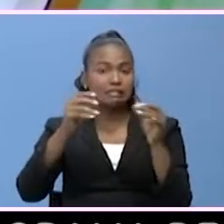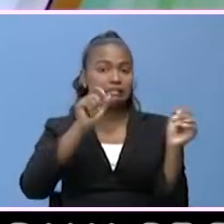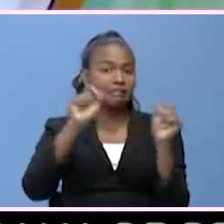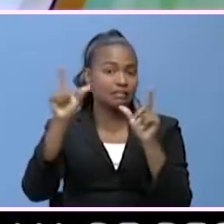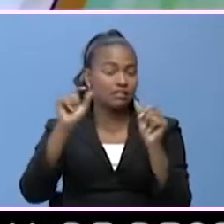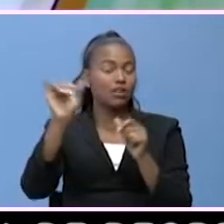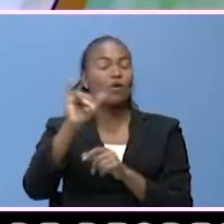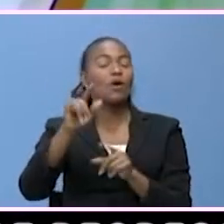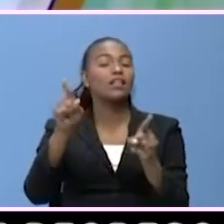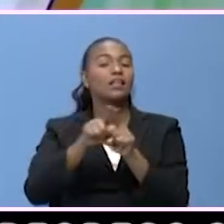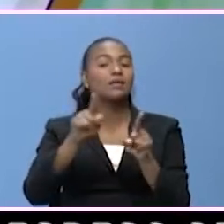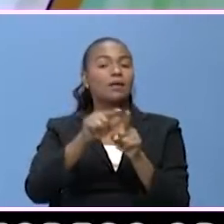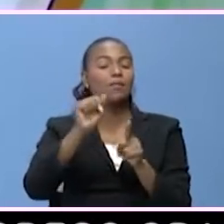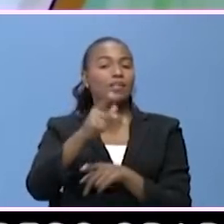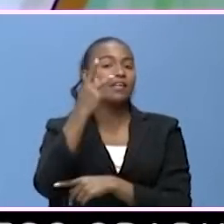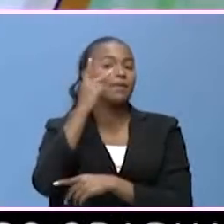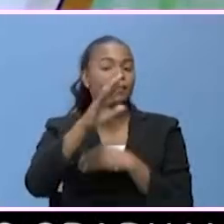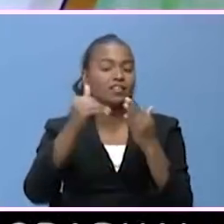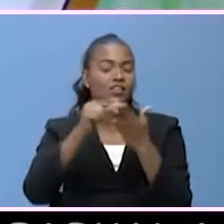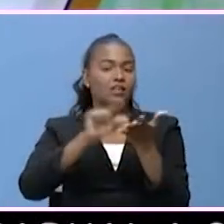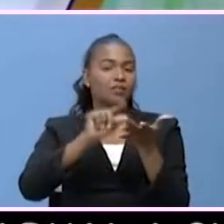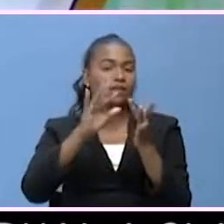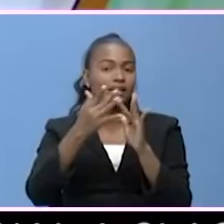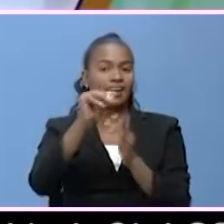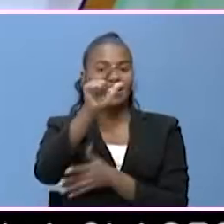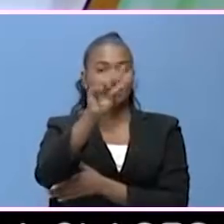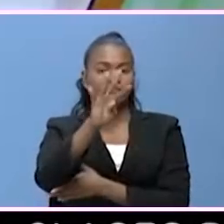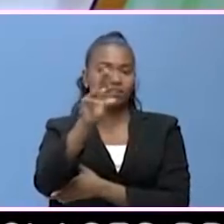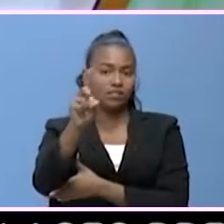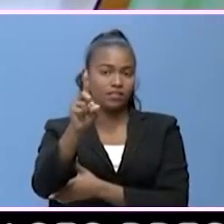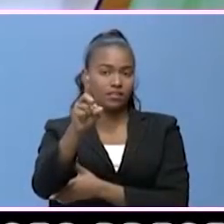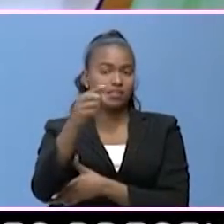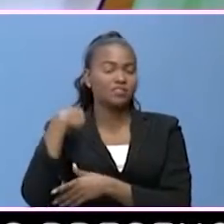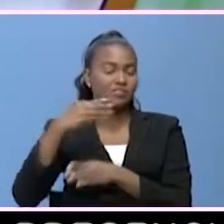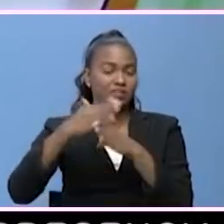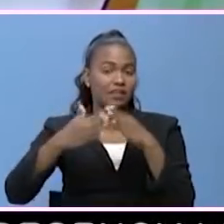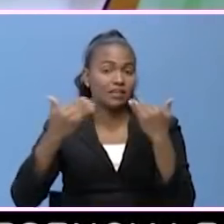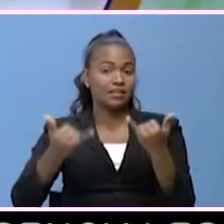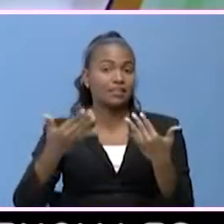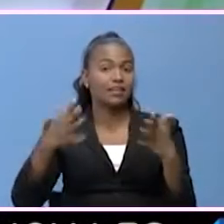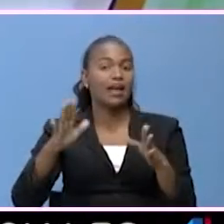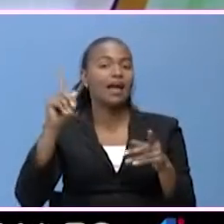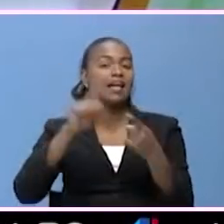por supuesto, a través de nuestras redes sociales, Canal 4RD. Así nos despedimos. Será